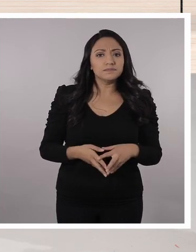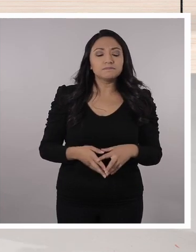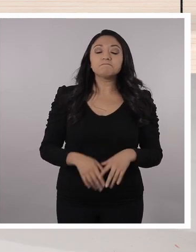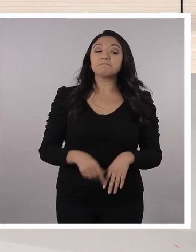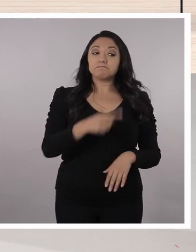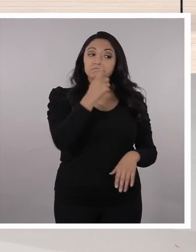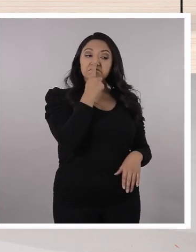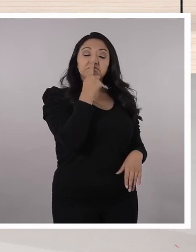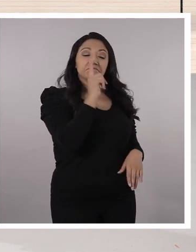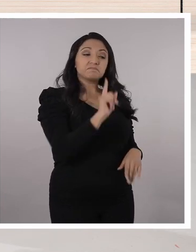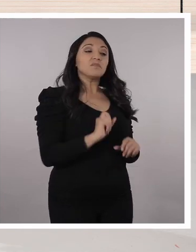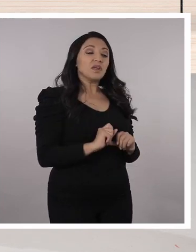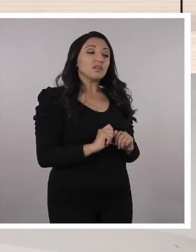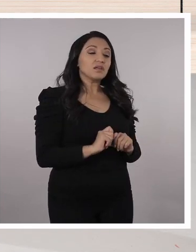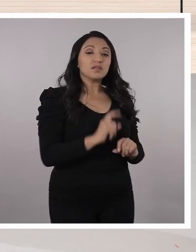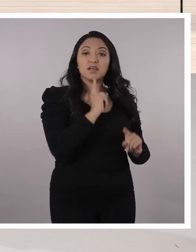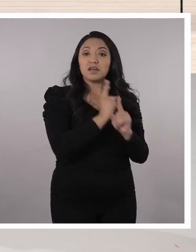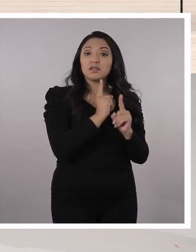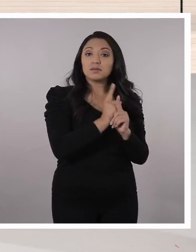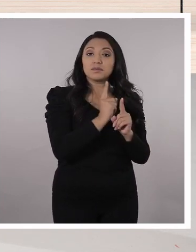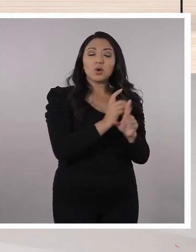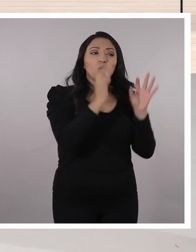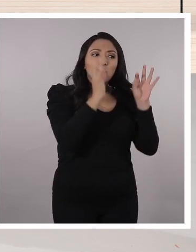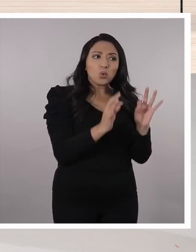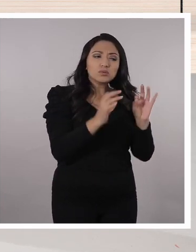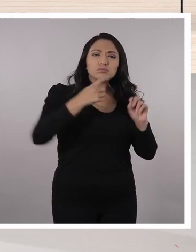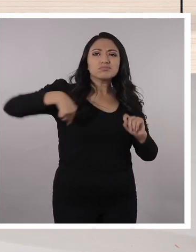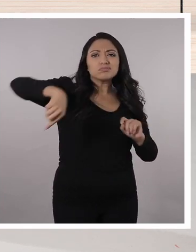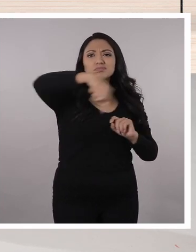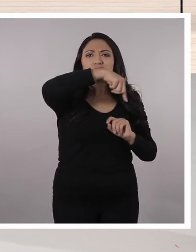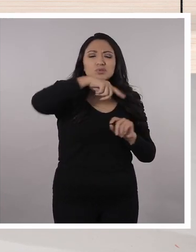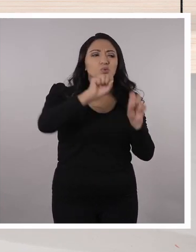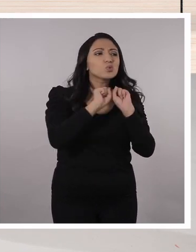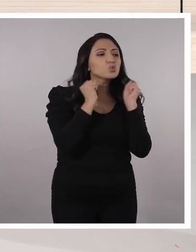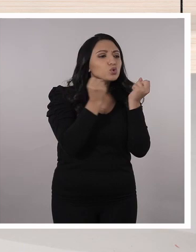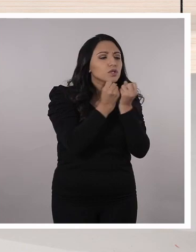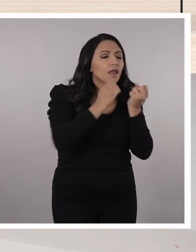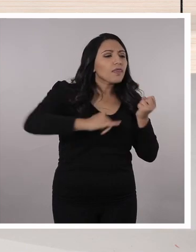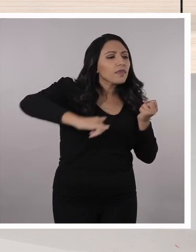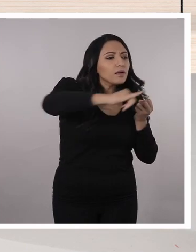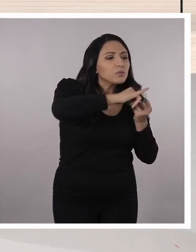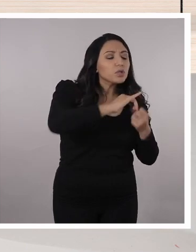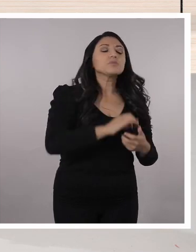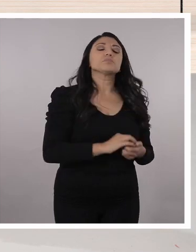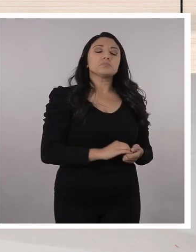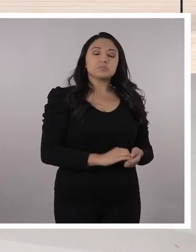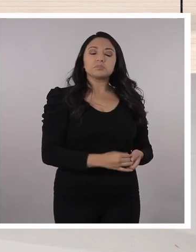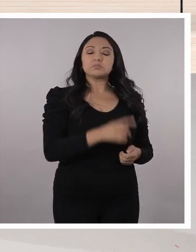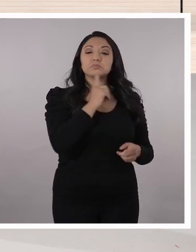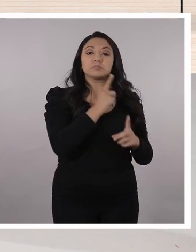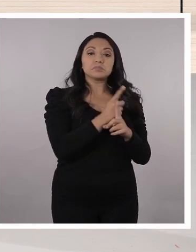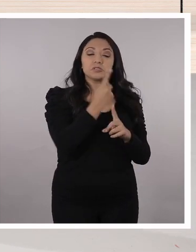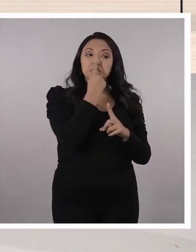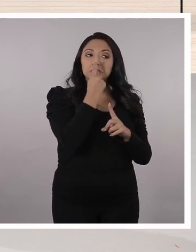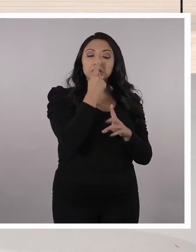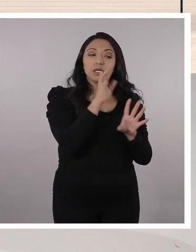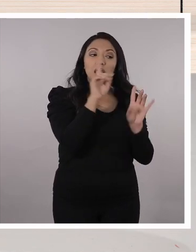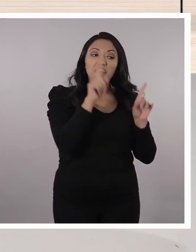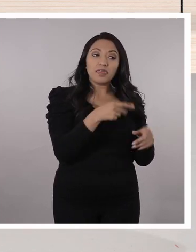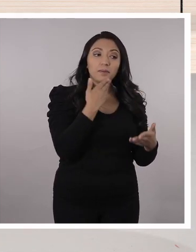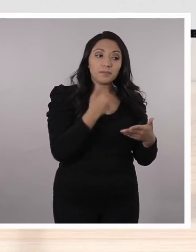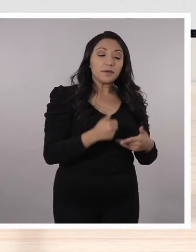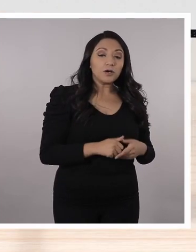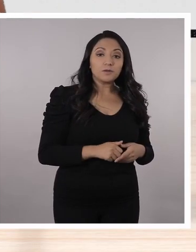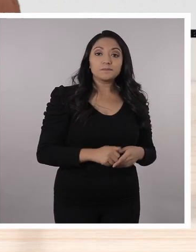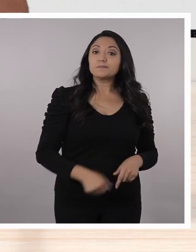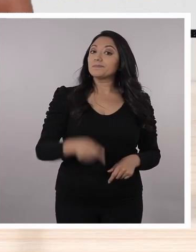Pues me parece muy interesante porque justamente nosotros vivimos en una sociedad democrática, así que deberíamos enterarnos mejor de qué se